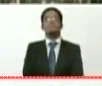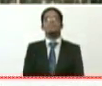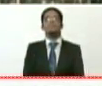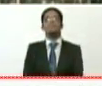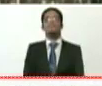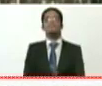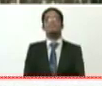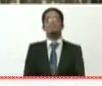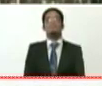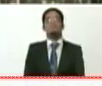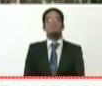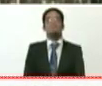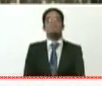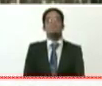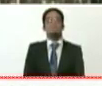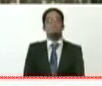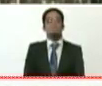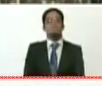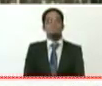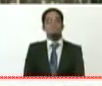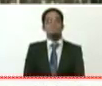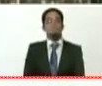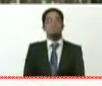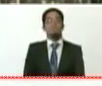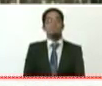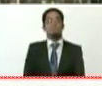Y es allí donde